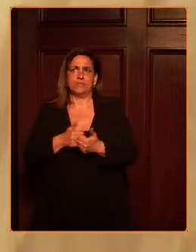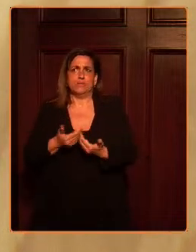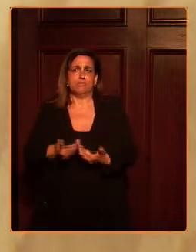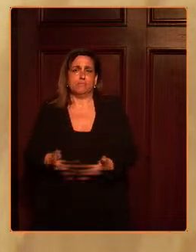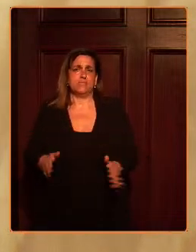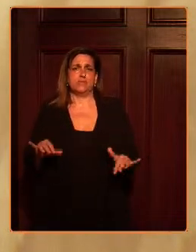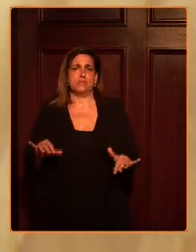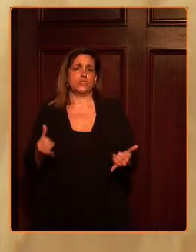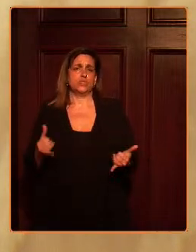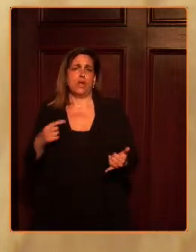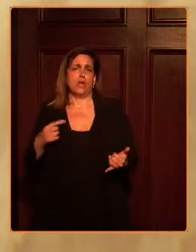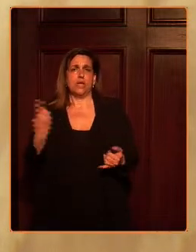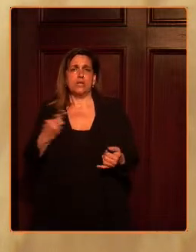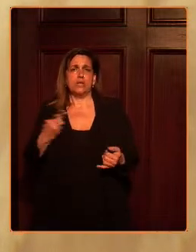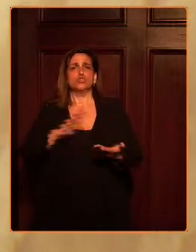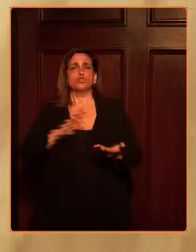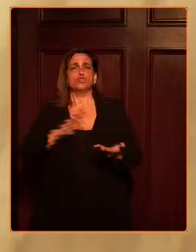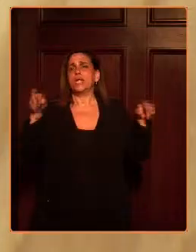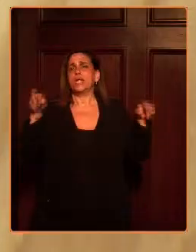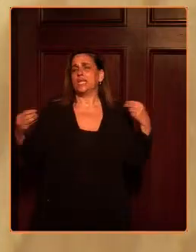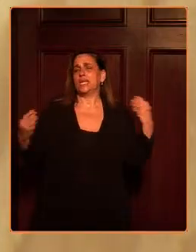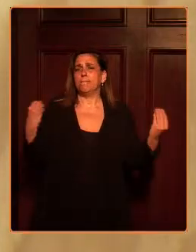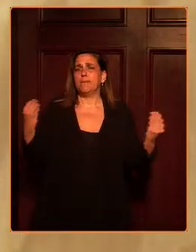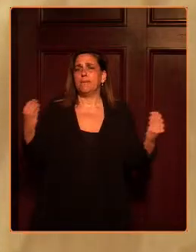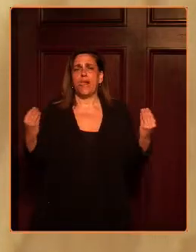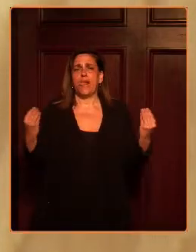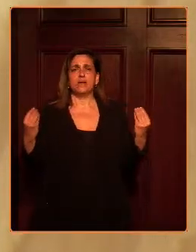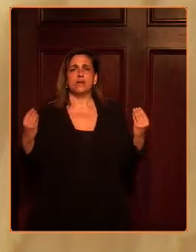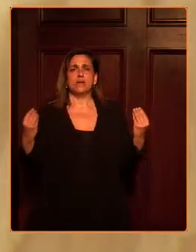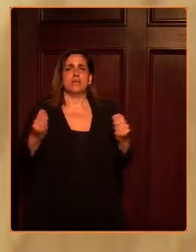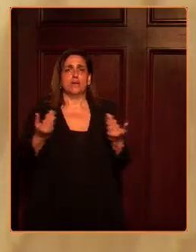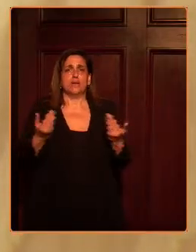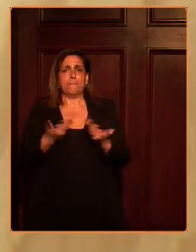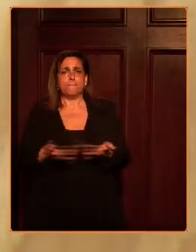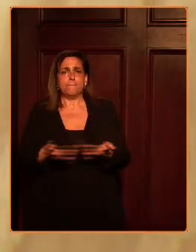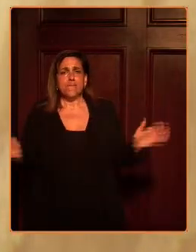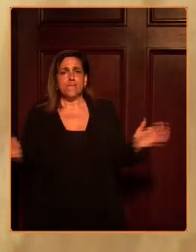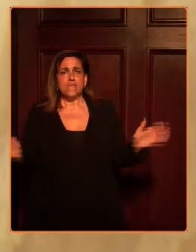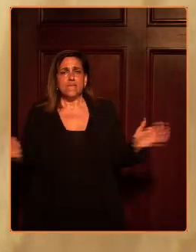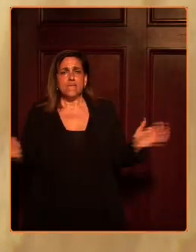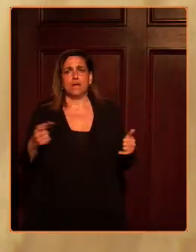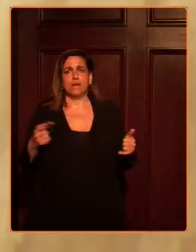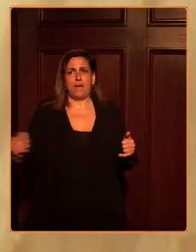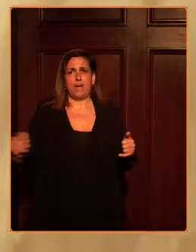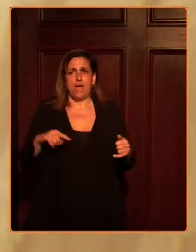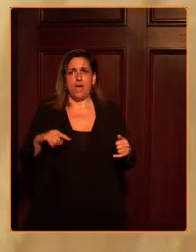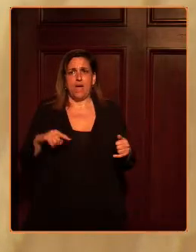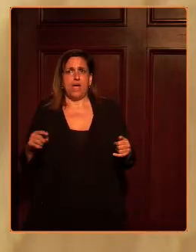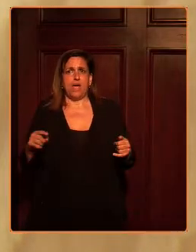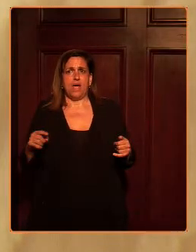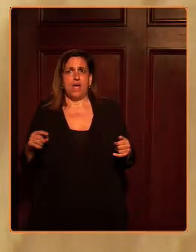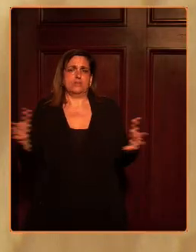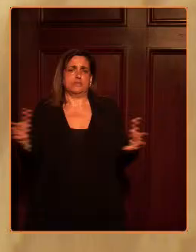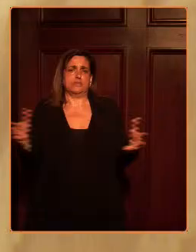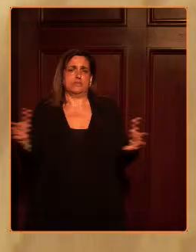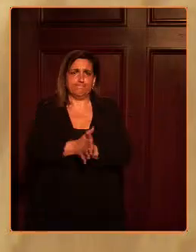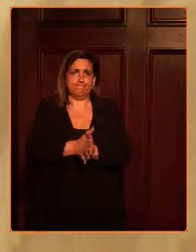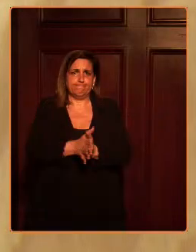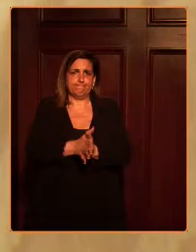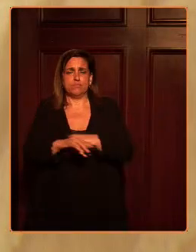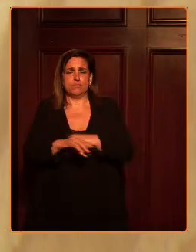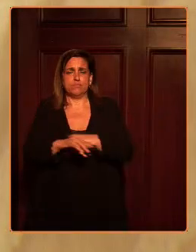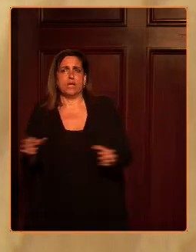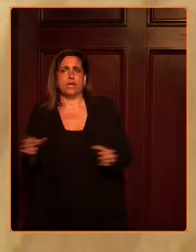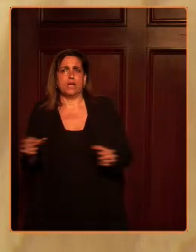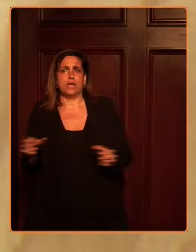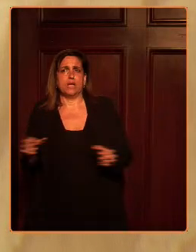que tienen que ver con esto de un nacimiento para cerrar una brecha que permitió construir una herramienta